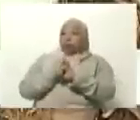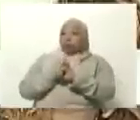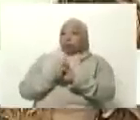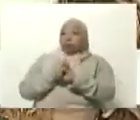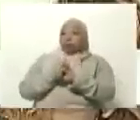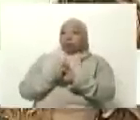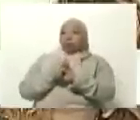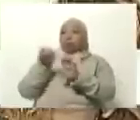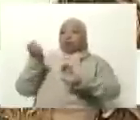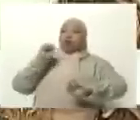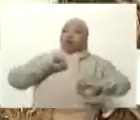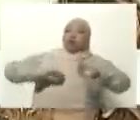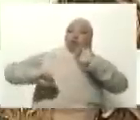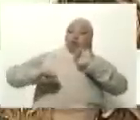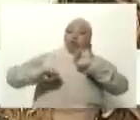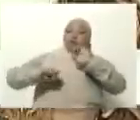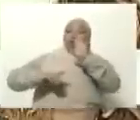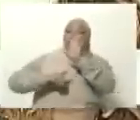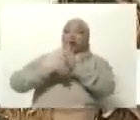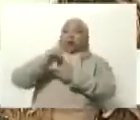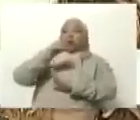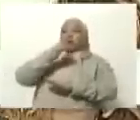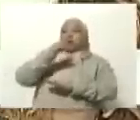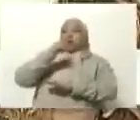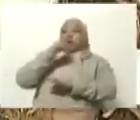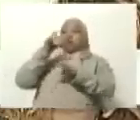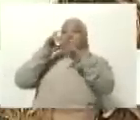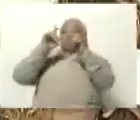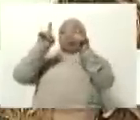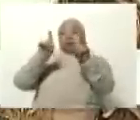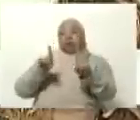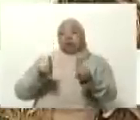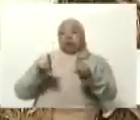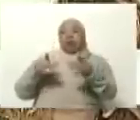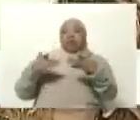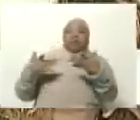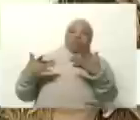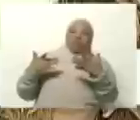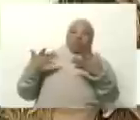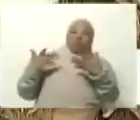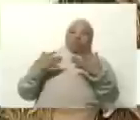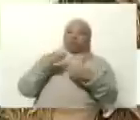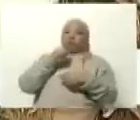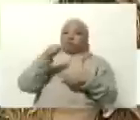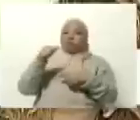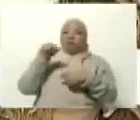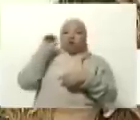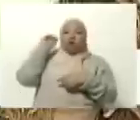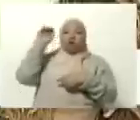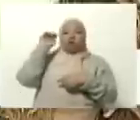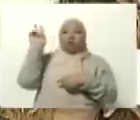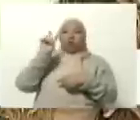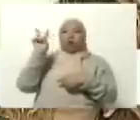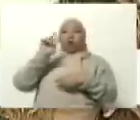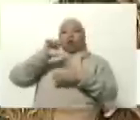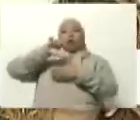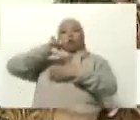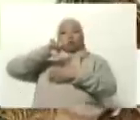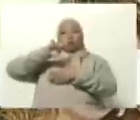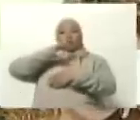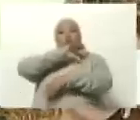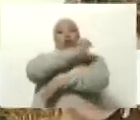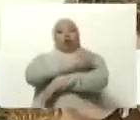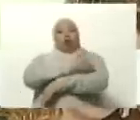tan defendido por los países desarrollados, y si esta decisión podría crear un mal precedente en el mercado energético de